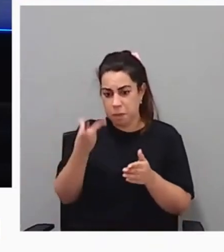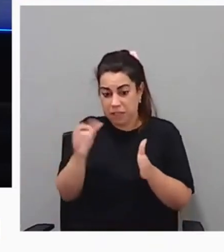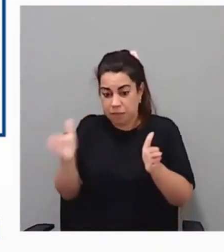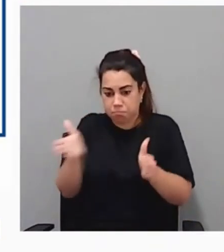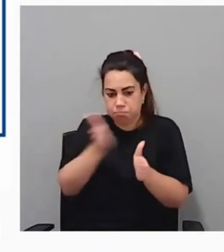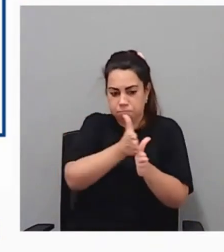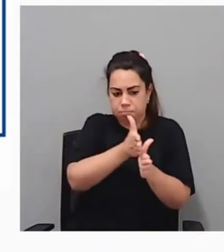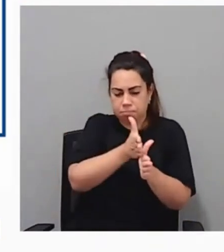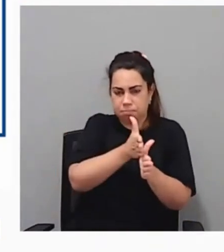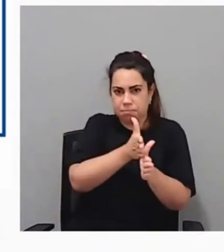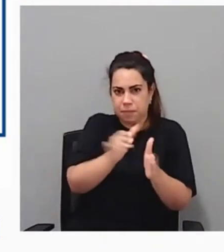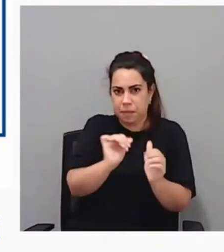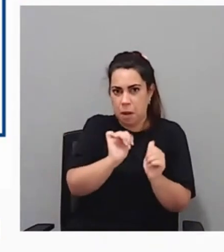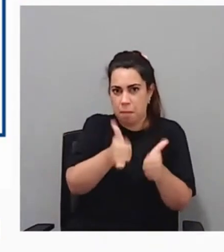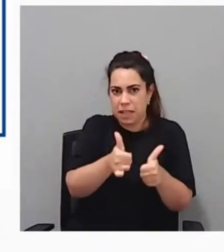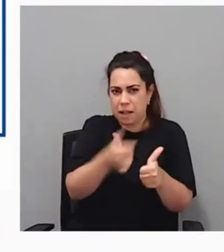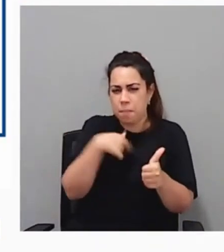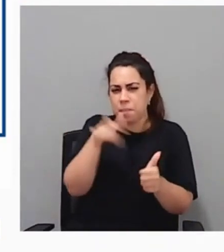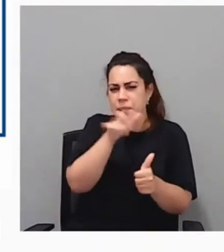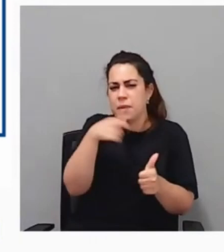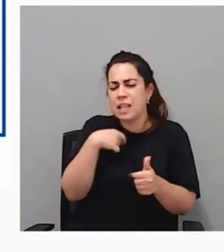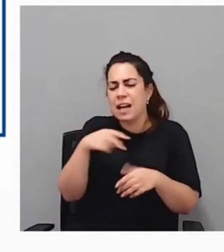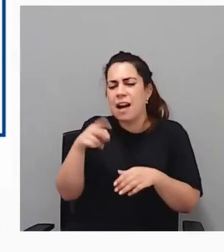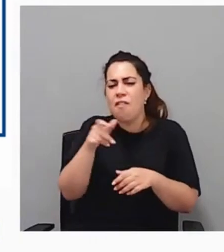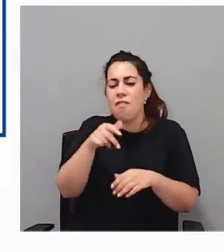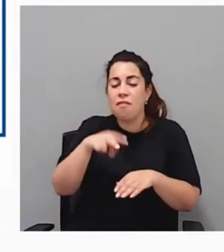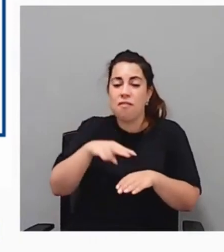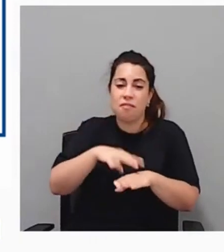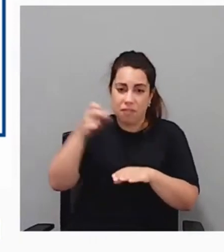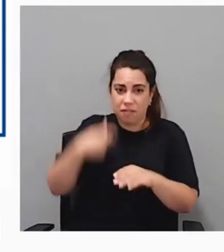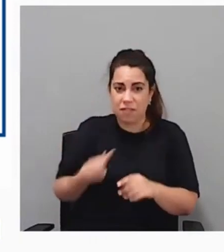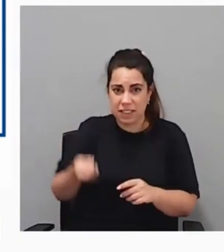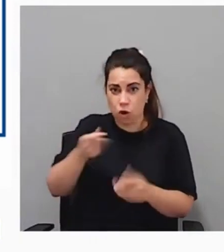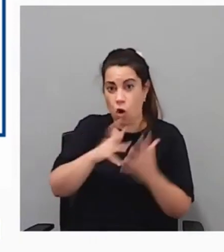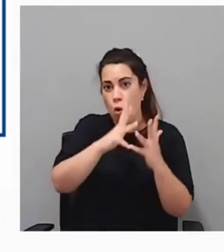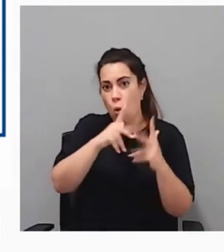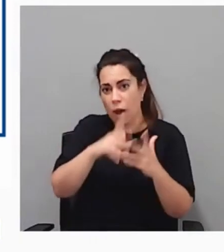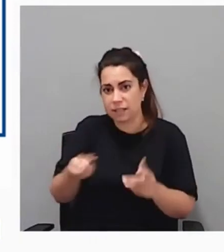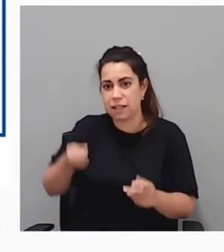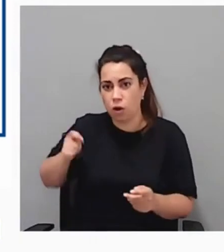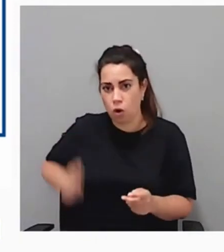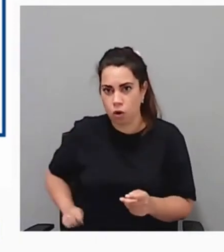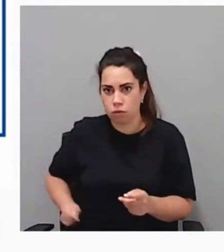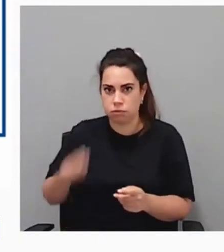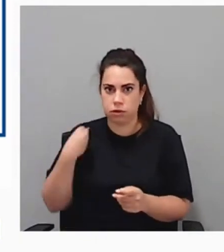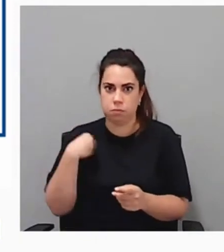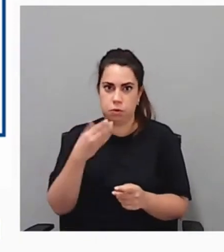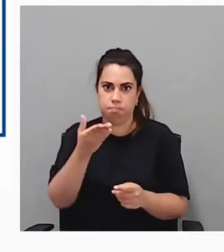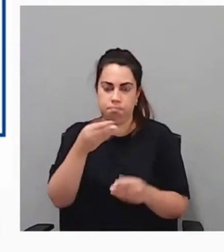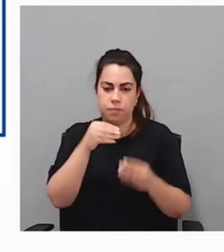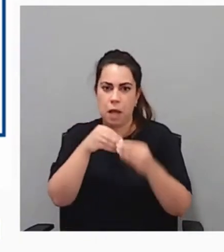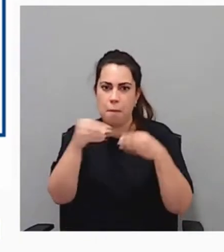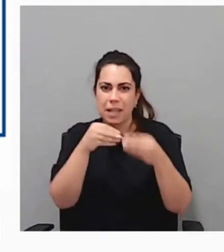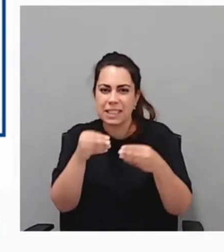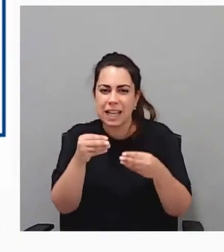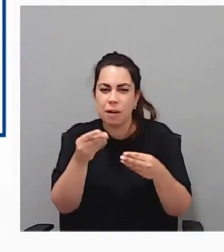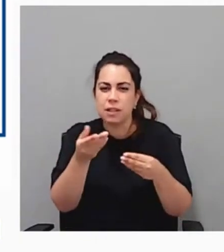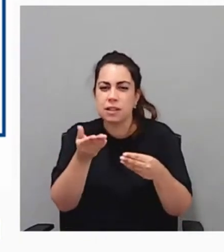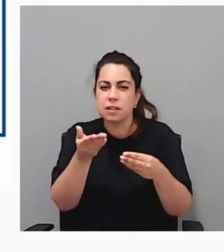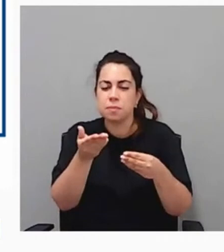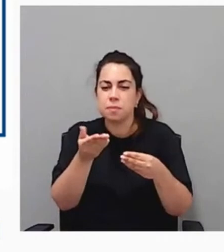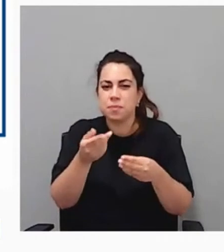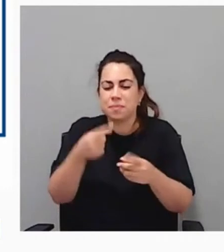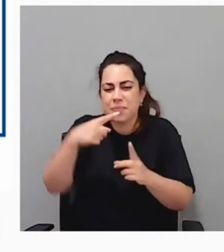cuánticos, aparte de entender la complejidad de la materia a la escala atómica, que no es, la física no es como la escala